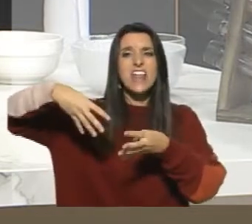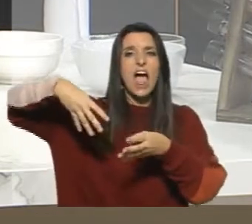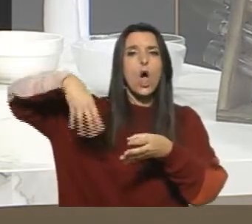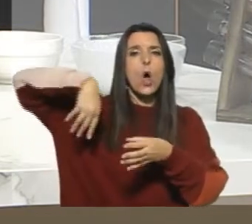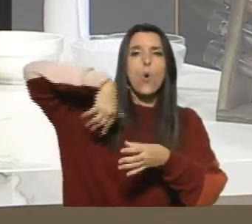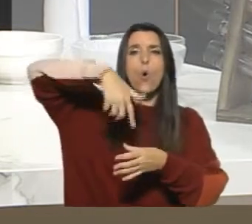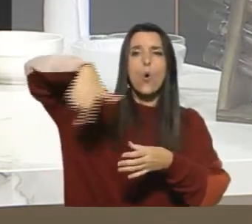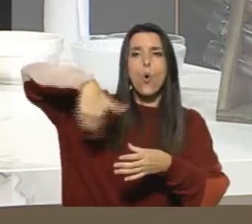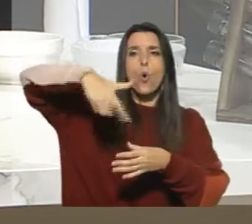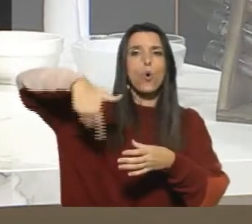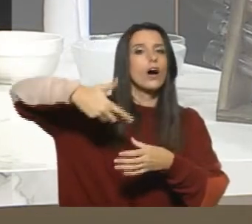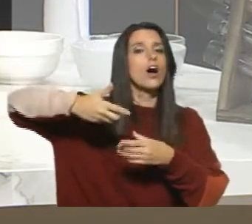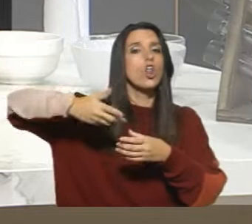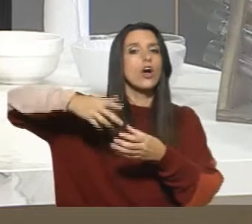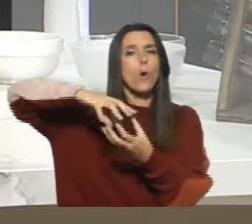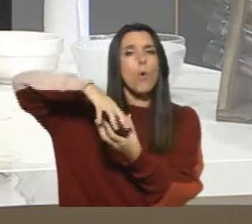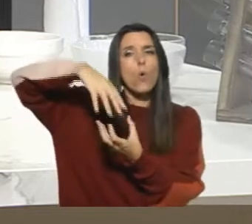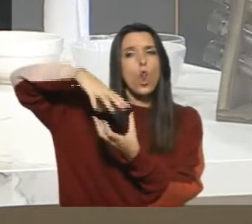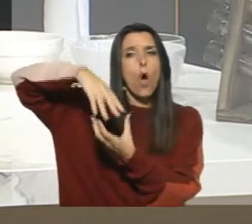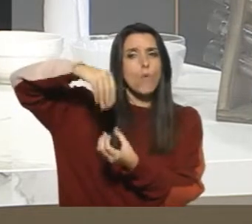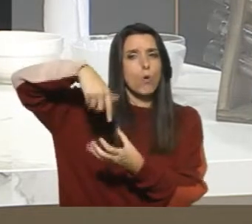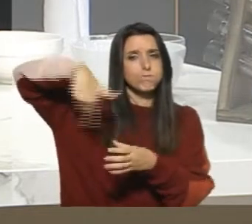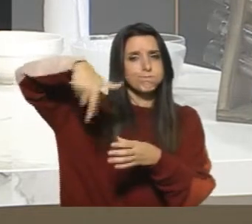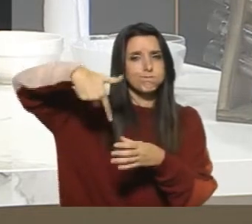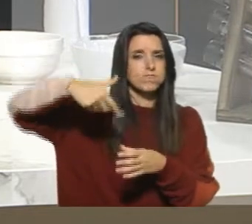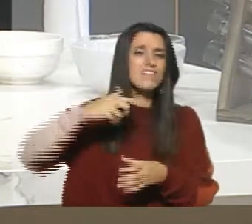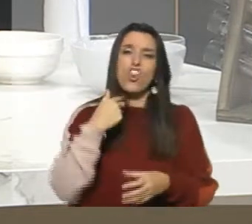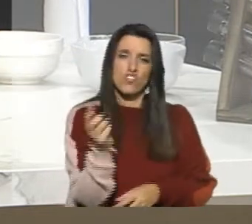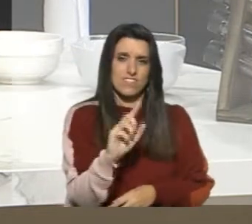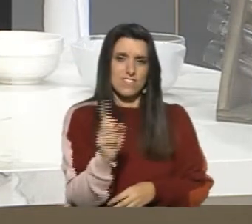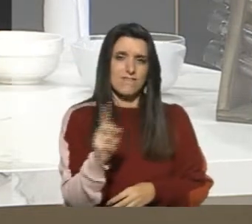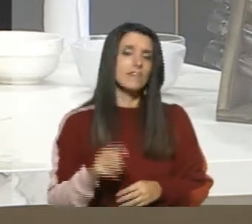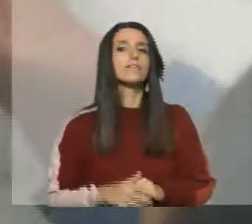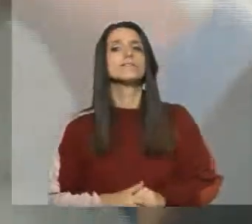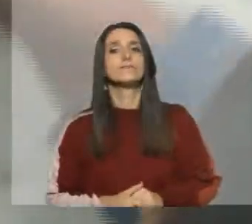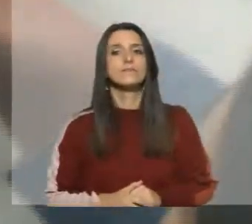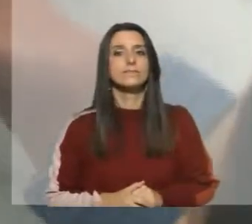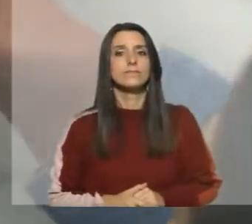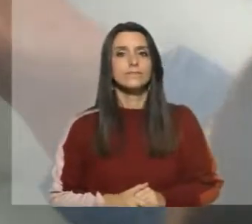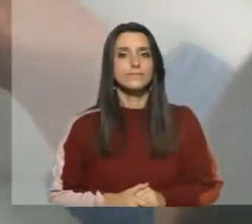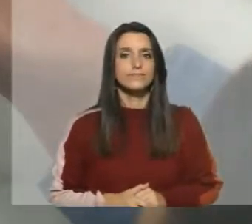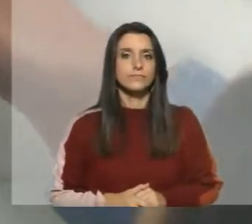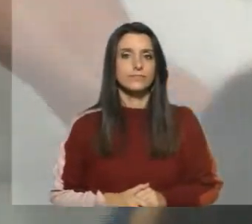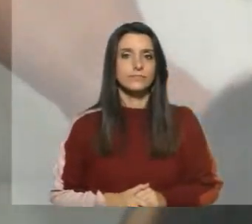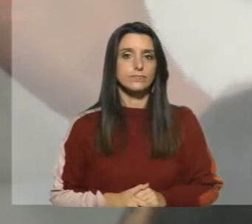no. Y en realidad es tan poca masa que se te queda como toda enganchada y tampoco te sirve. Mira, ahí seguimos batiendo.